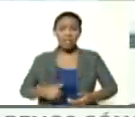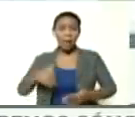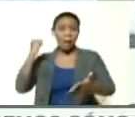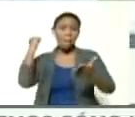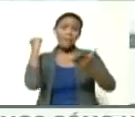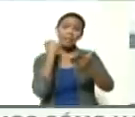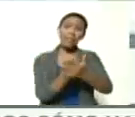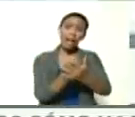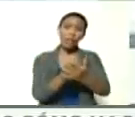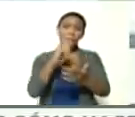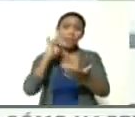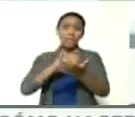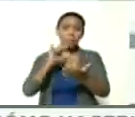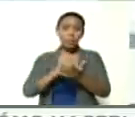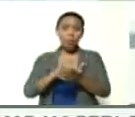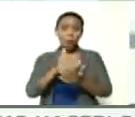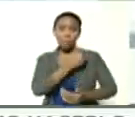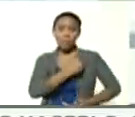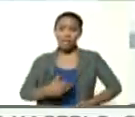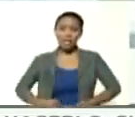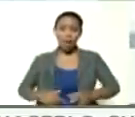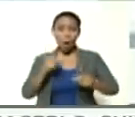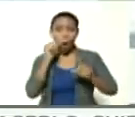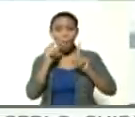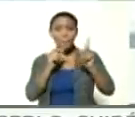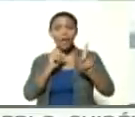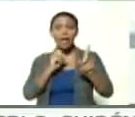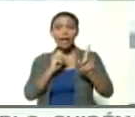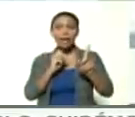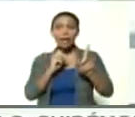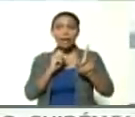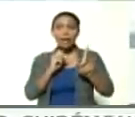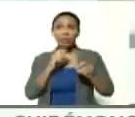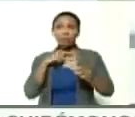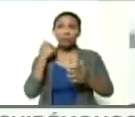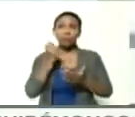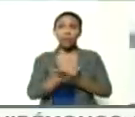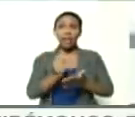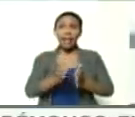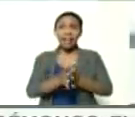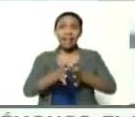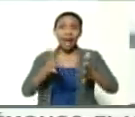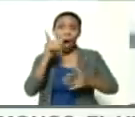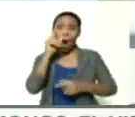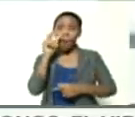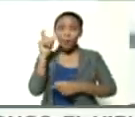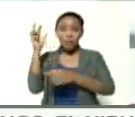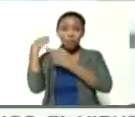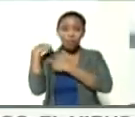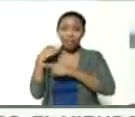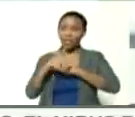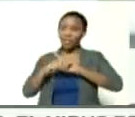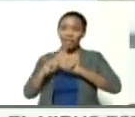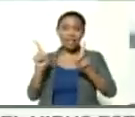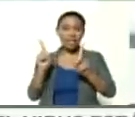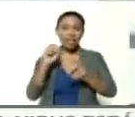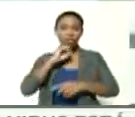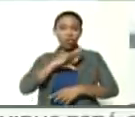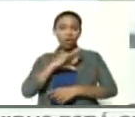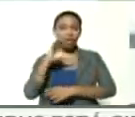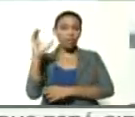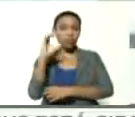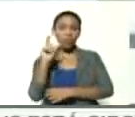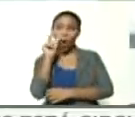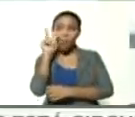candidatos presidenciales. Bueno, Jorge Eliécer Gaitán, el gran Gaitán, qué distinto hubiese sido la historia de Colombia si